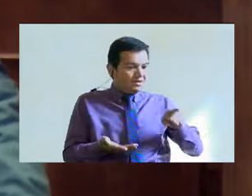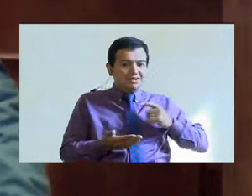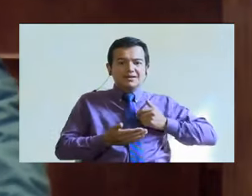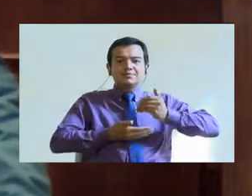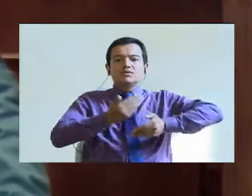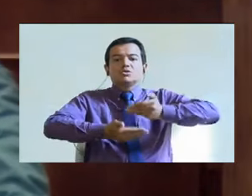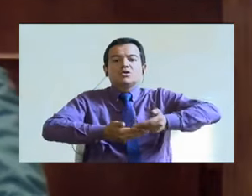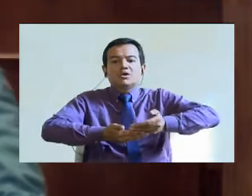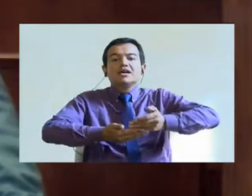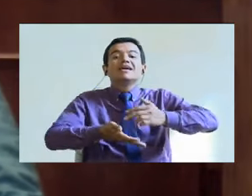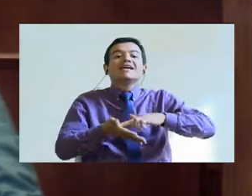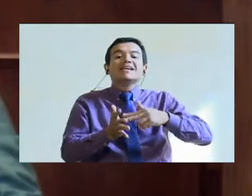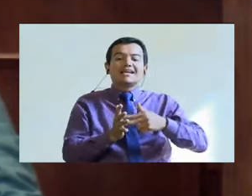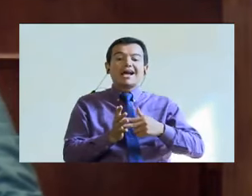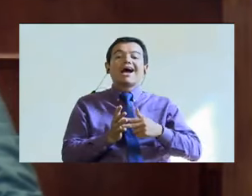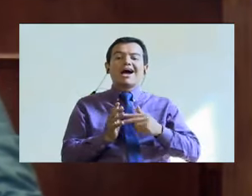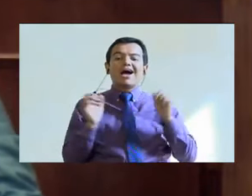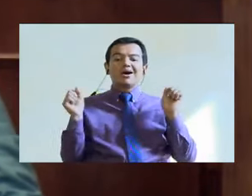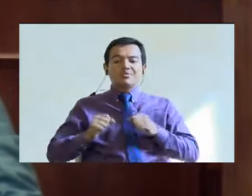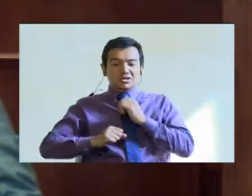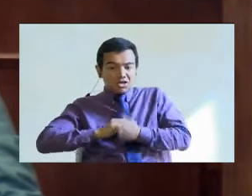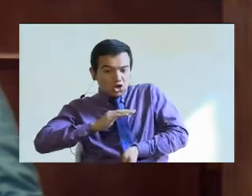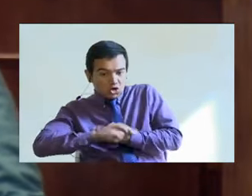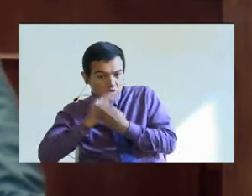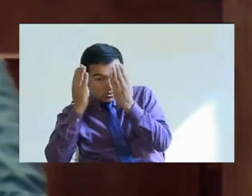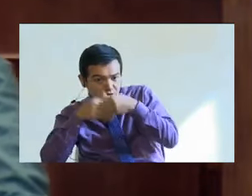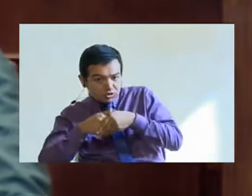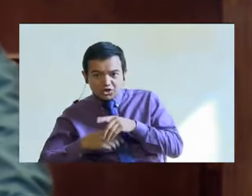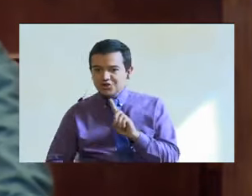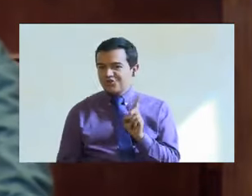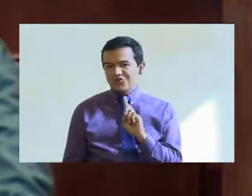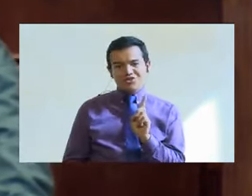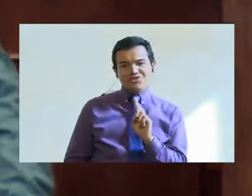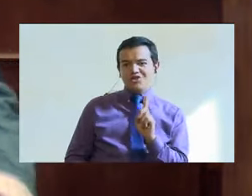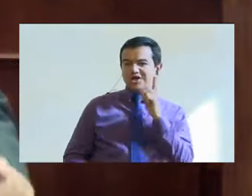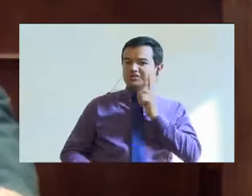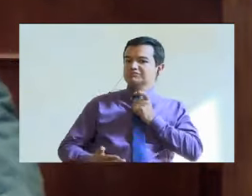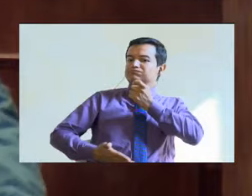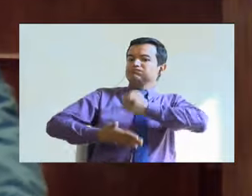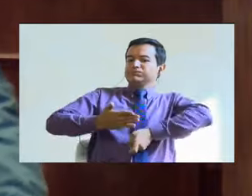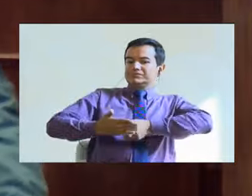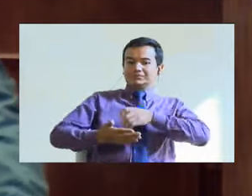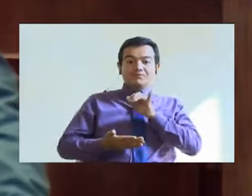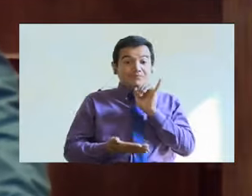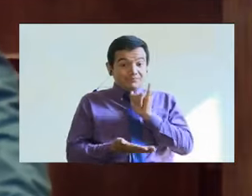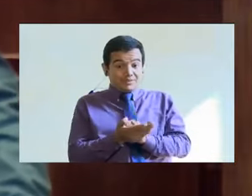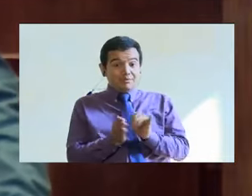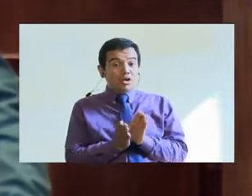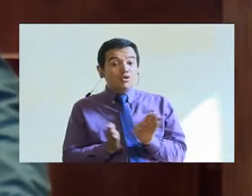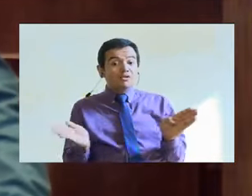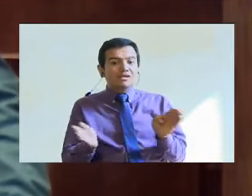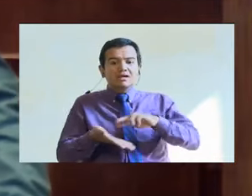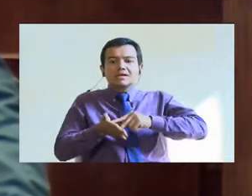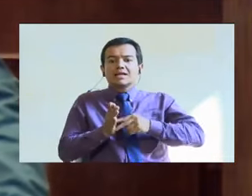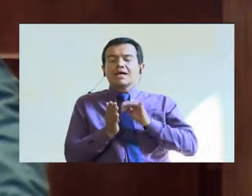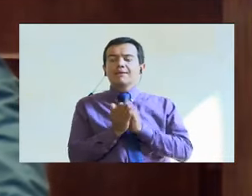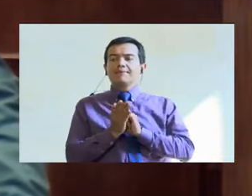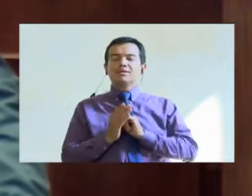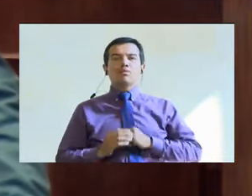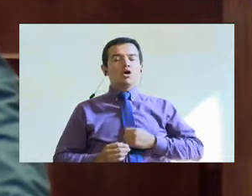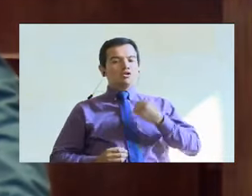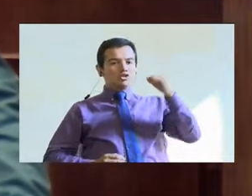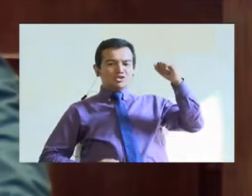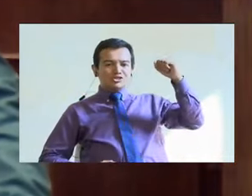una medida para evitar la corrupción en la justicia la doble instancia es una conquista de la